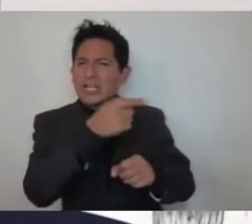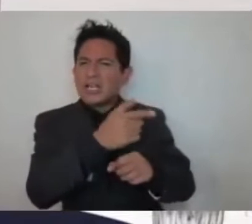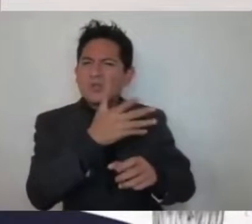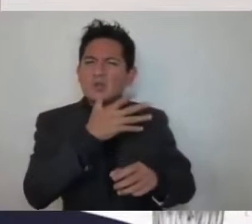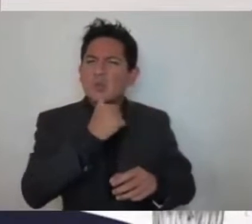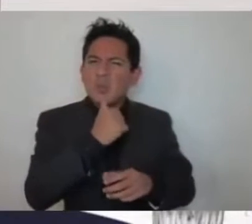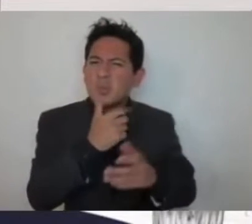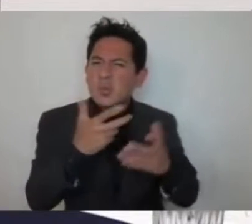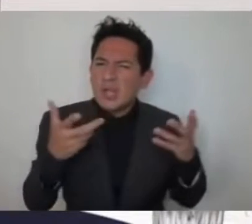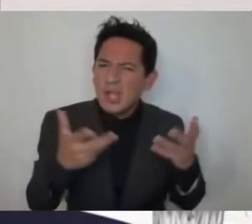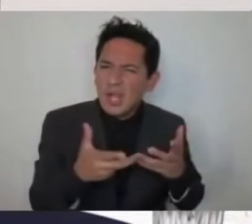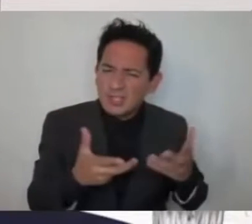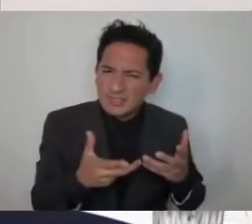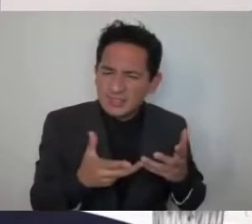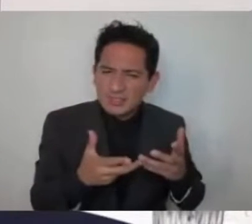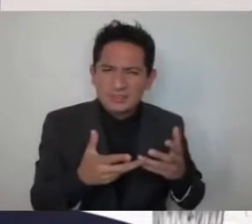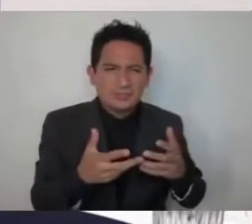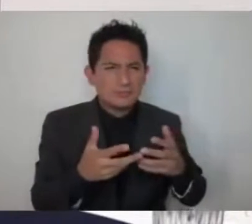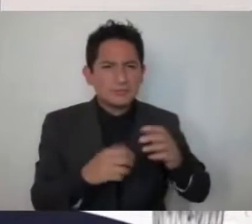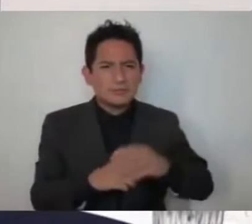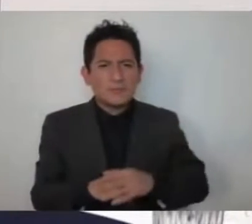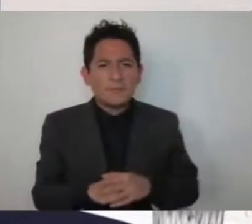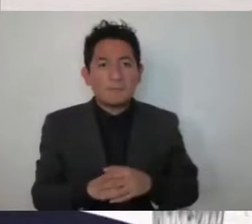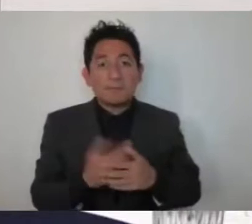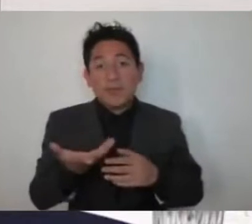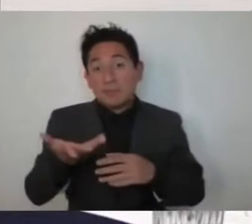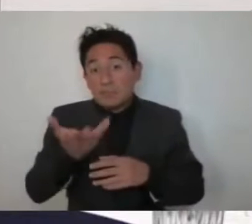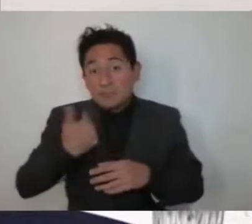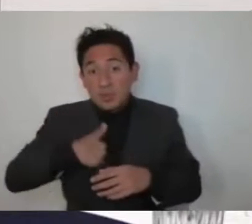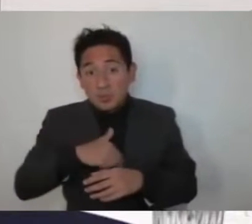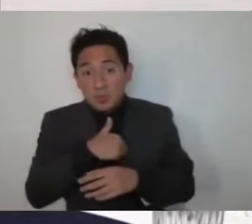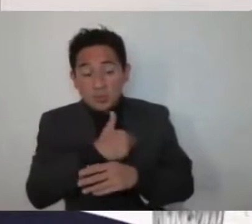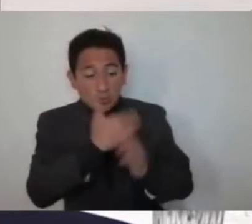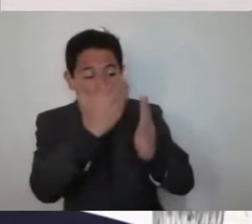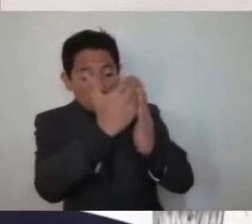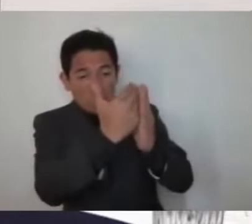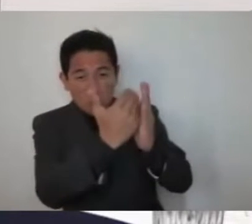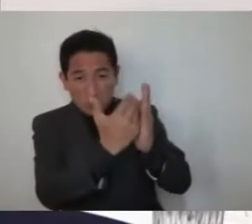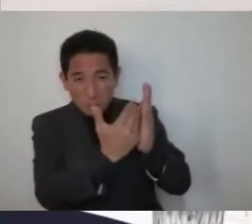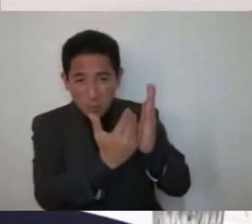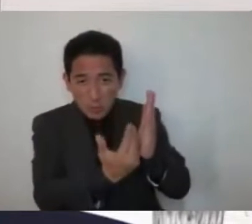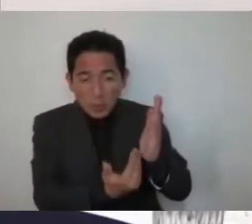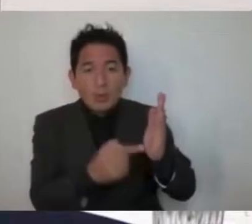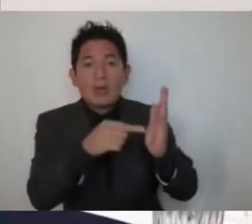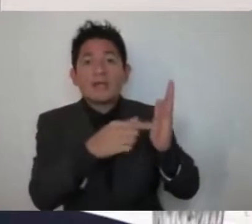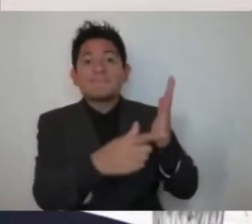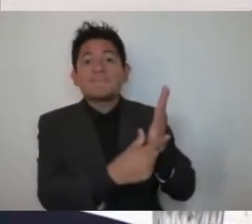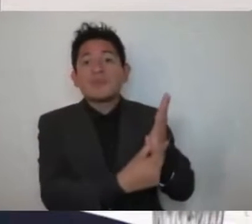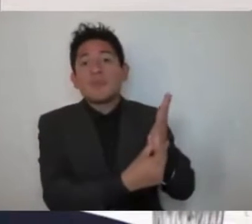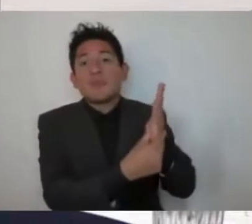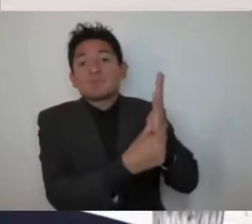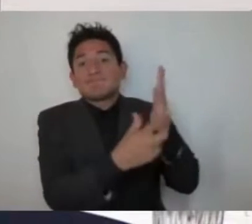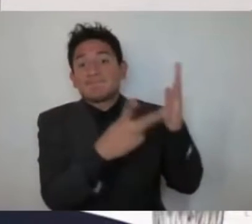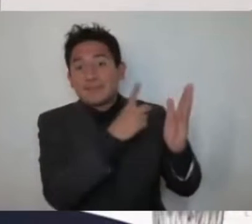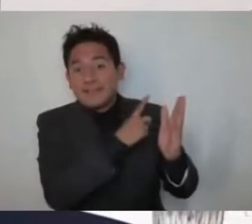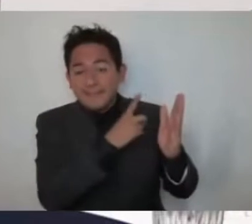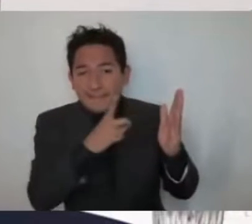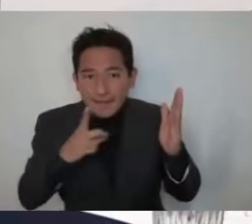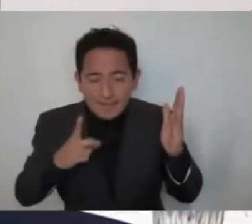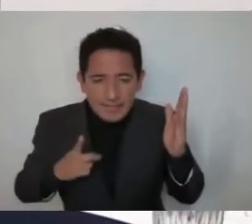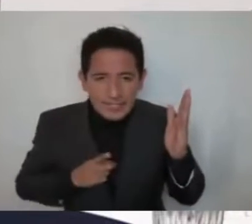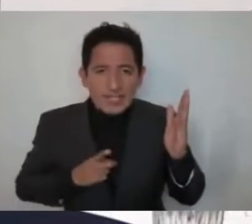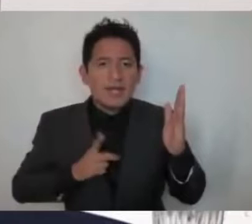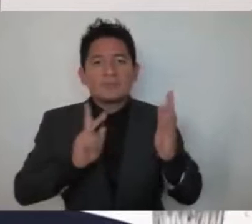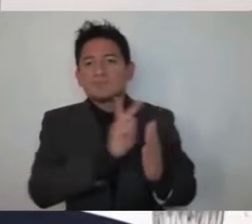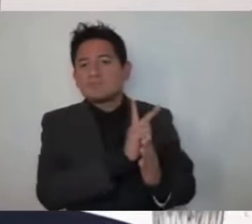que deberían hacer las autoridades la doctrina en materia de detenciones del sistema penal es lo que